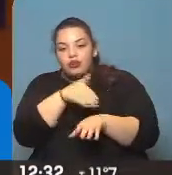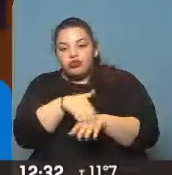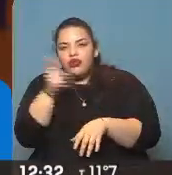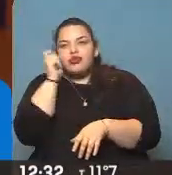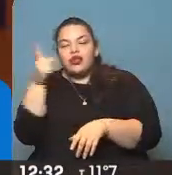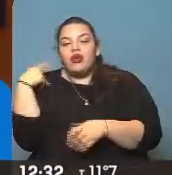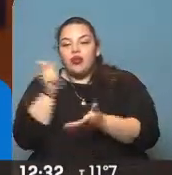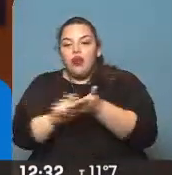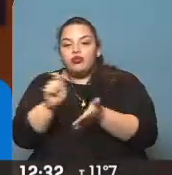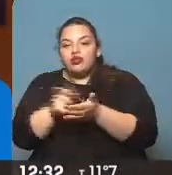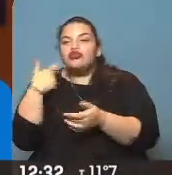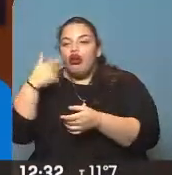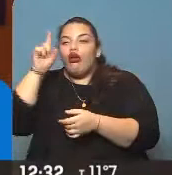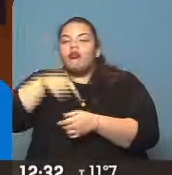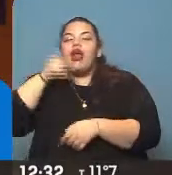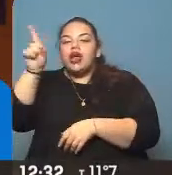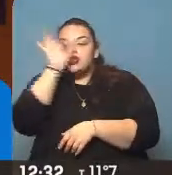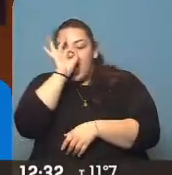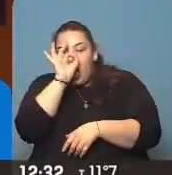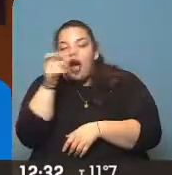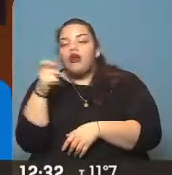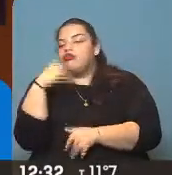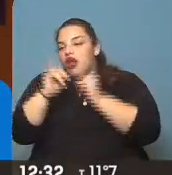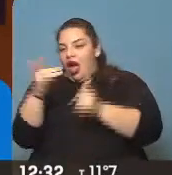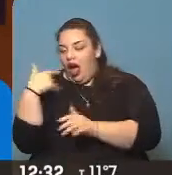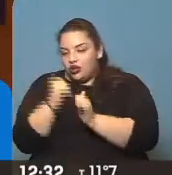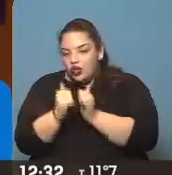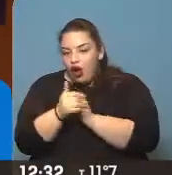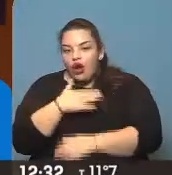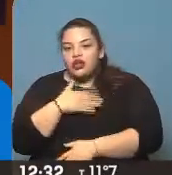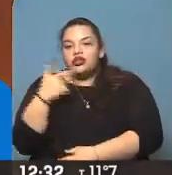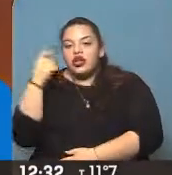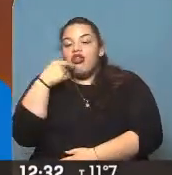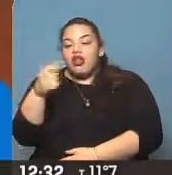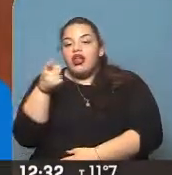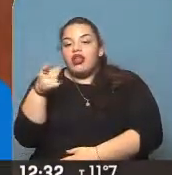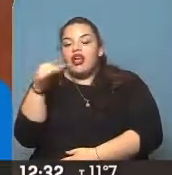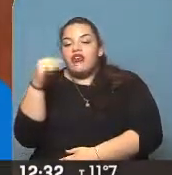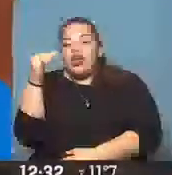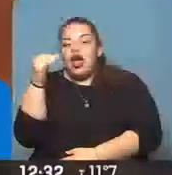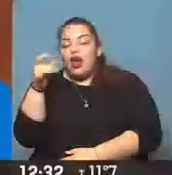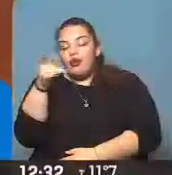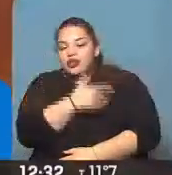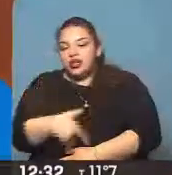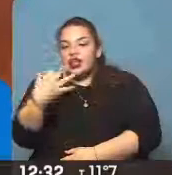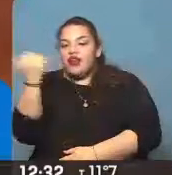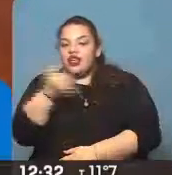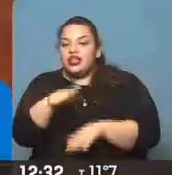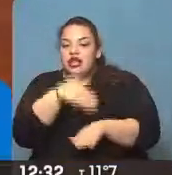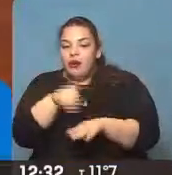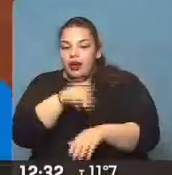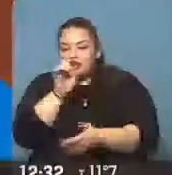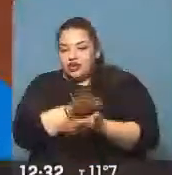chaco contando un poco mi historia y que me pareció con presidente debía utilizar zapatos de internacional y bueno me lo encuentro